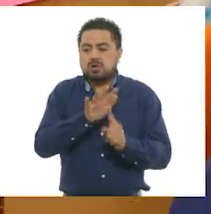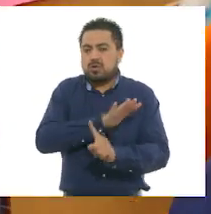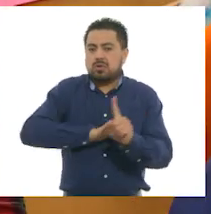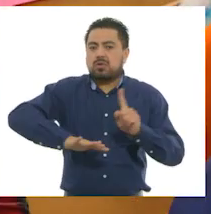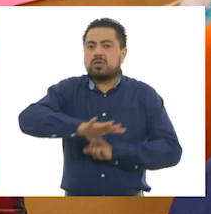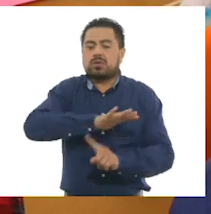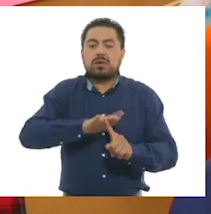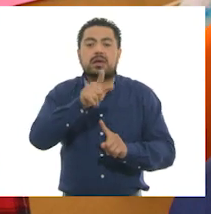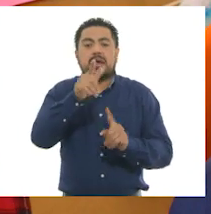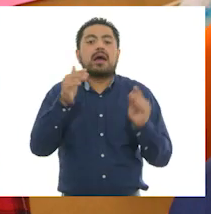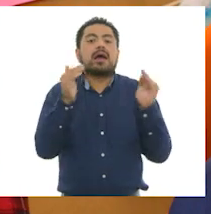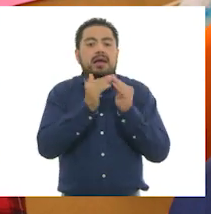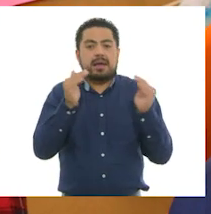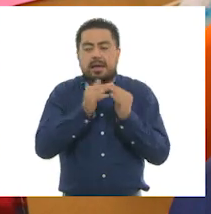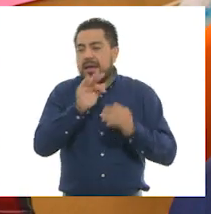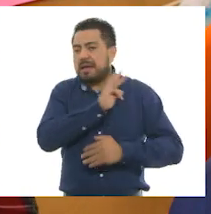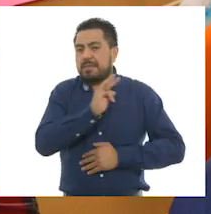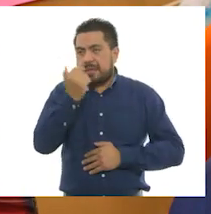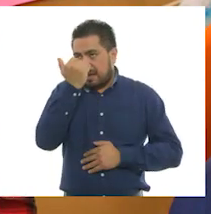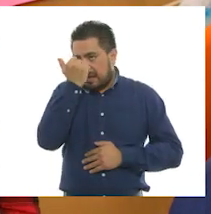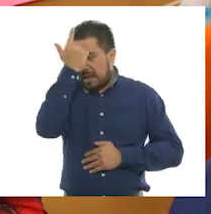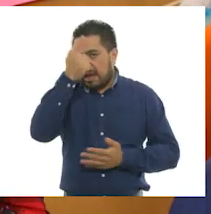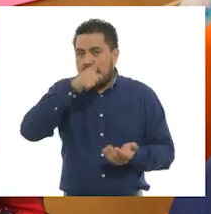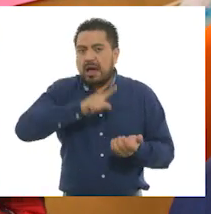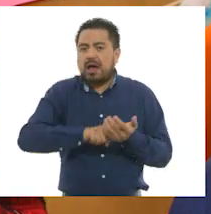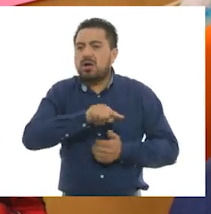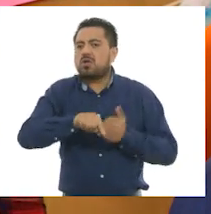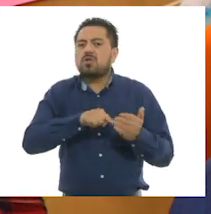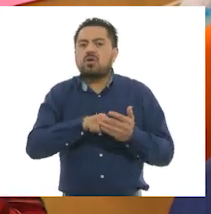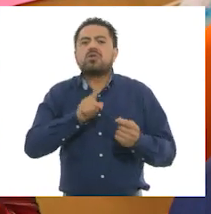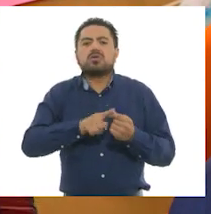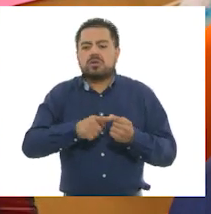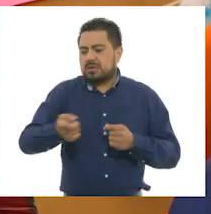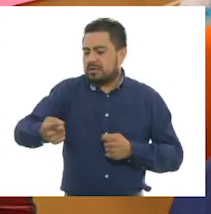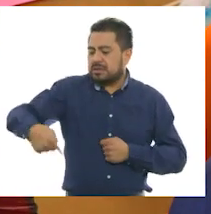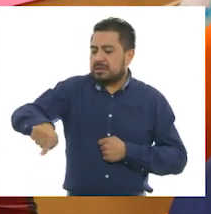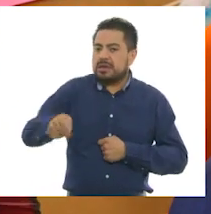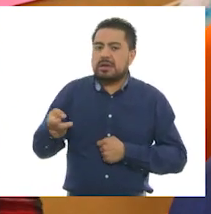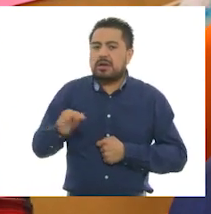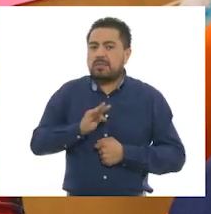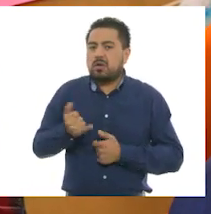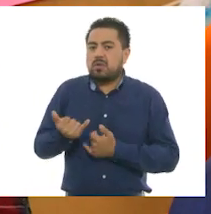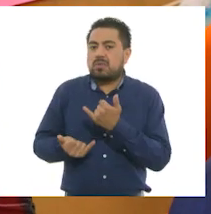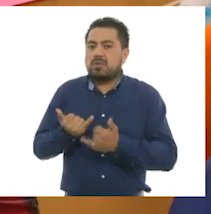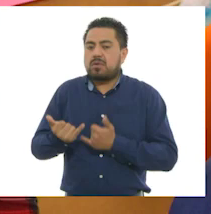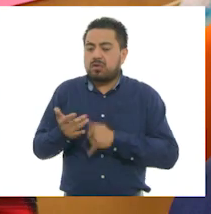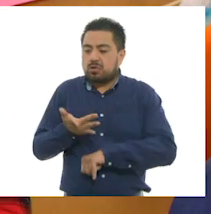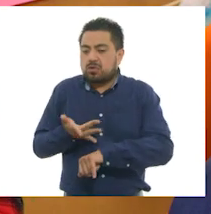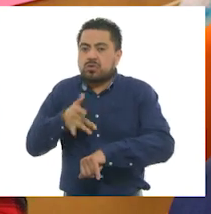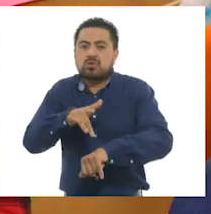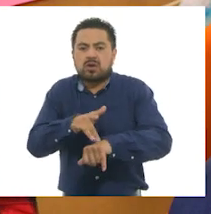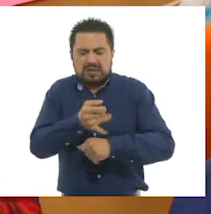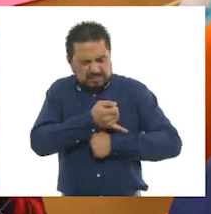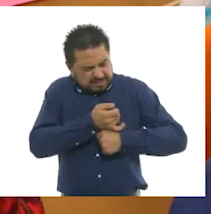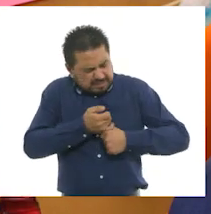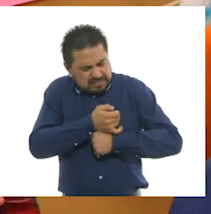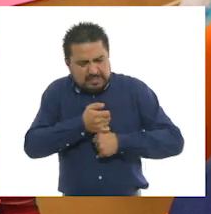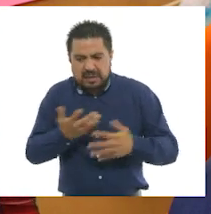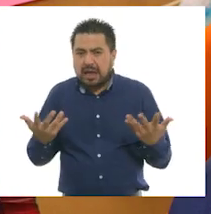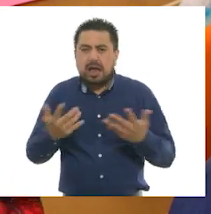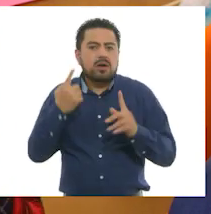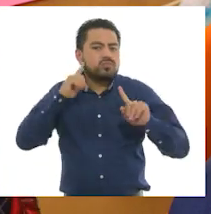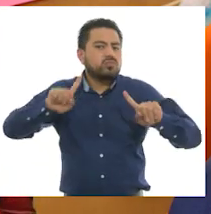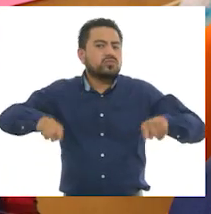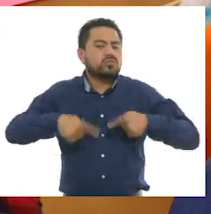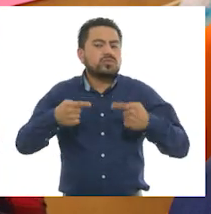niños. En casa podemos crear un ambiente o espacio donde ellas y ellos jueguen, toquen, exploren y hagan